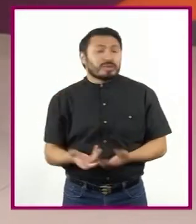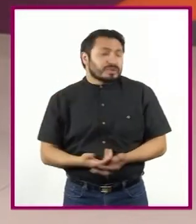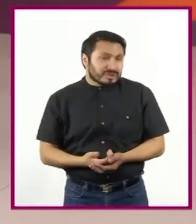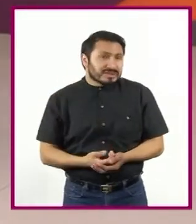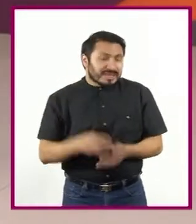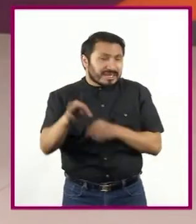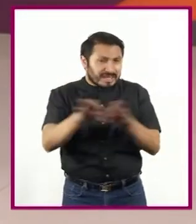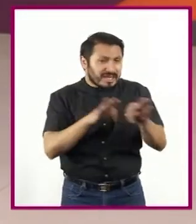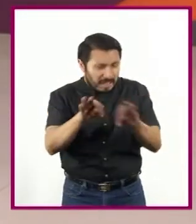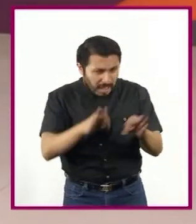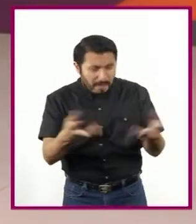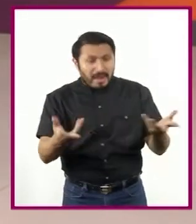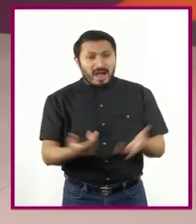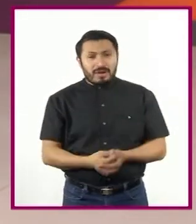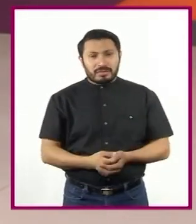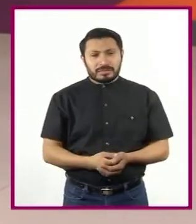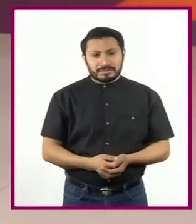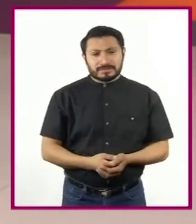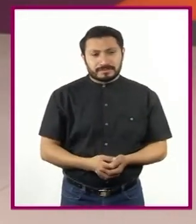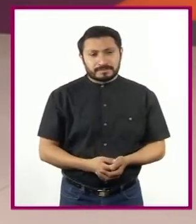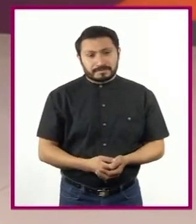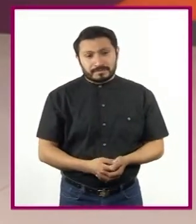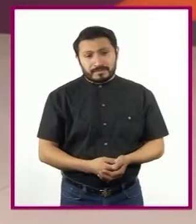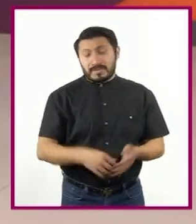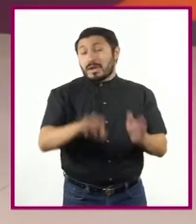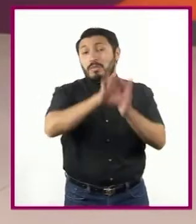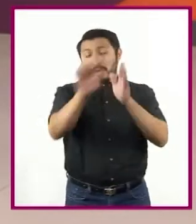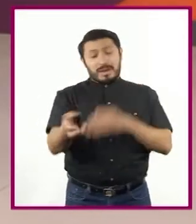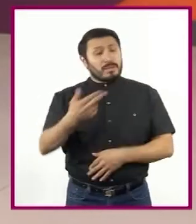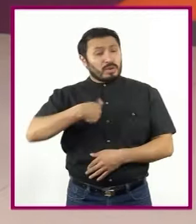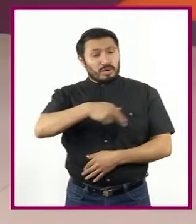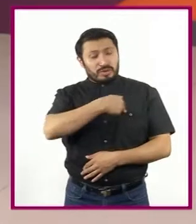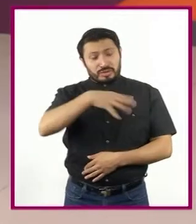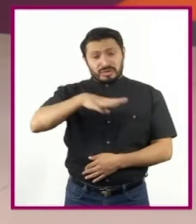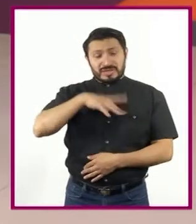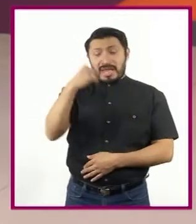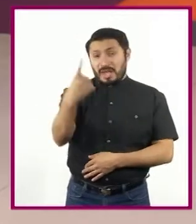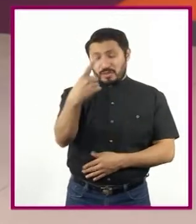Por ejemplo, tenemos nosotros un